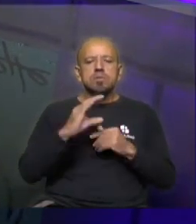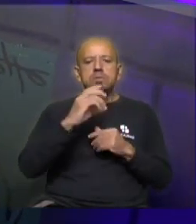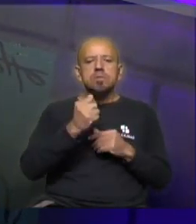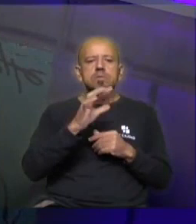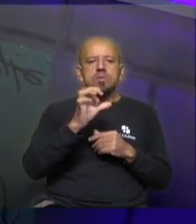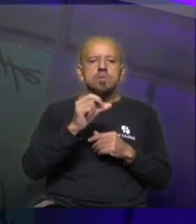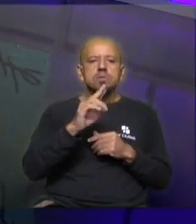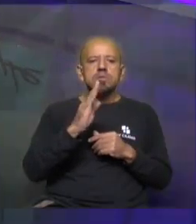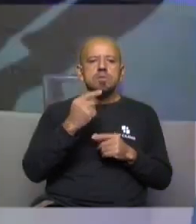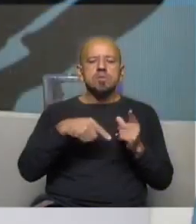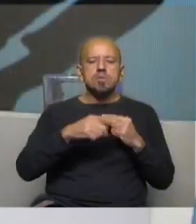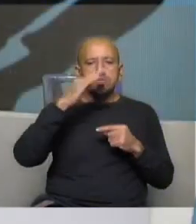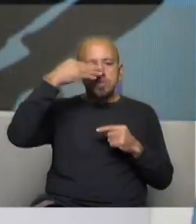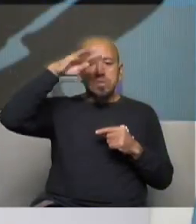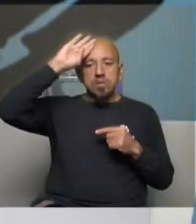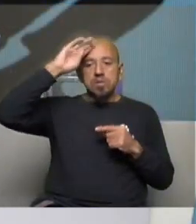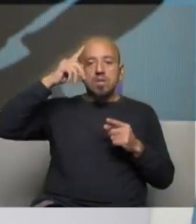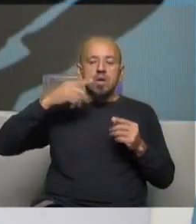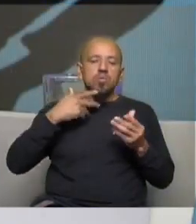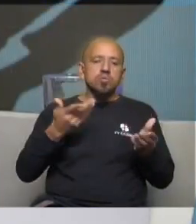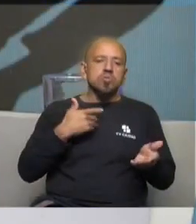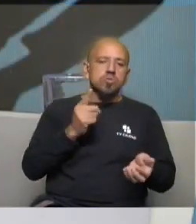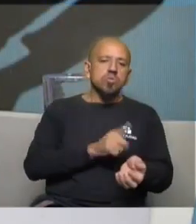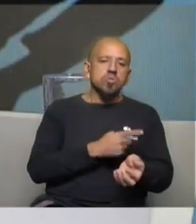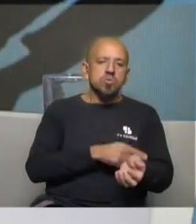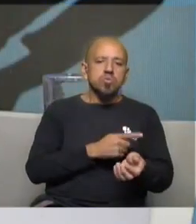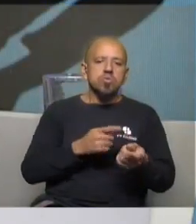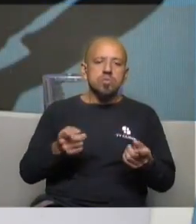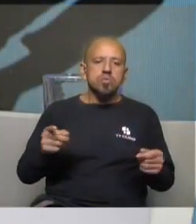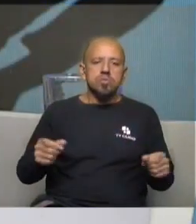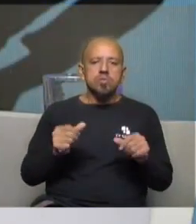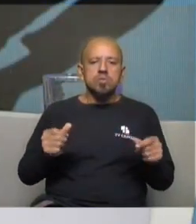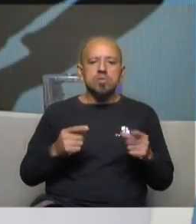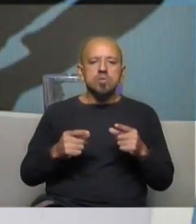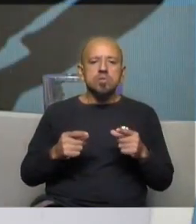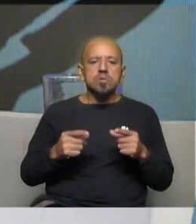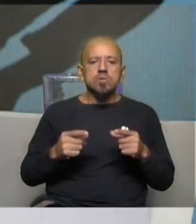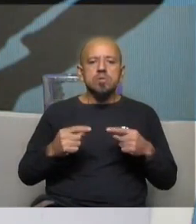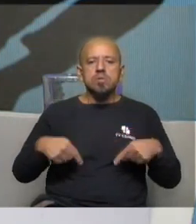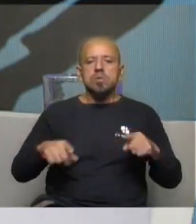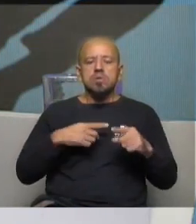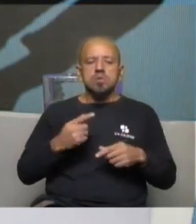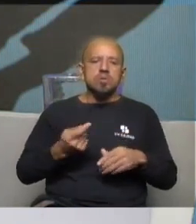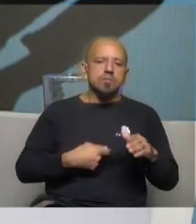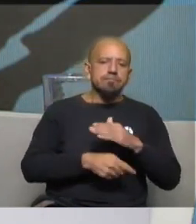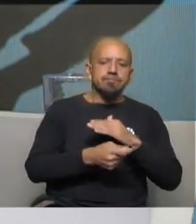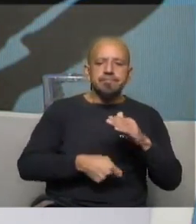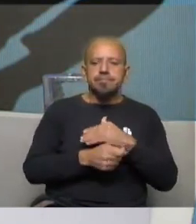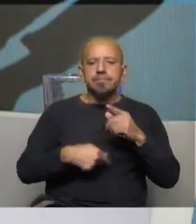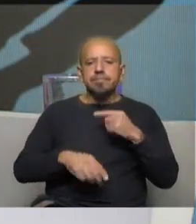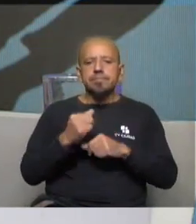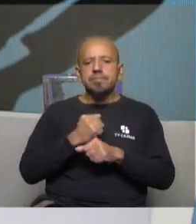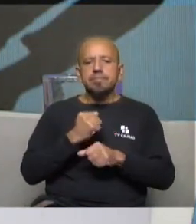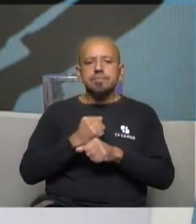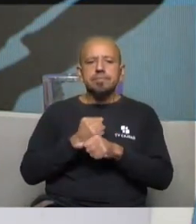se pone a hacer una vida gaucha a hacer de todo lo que sabemos de contrabando arriar ganado trabajitos